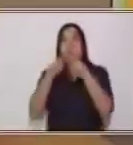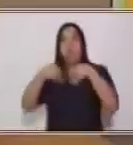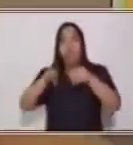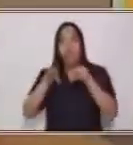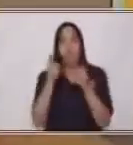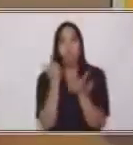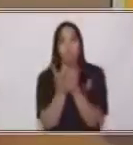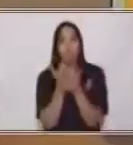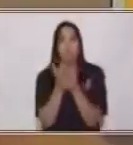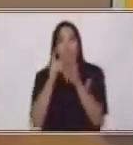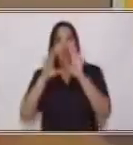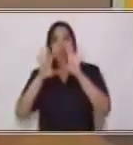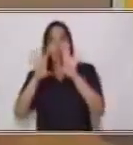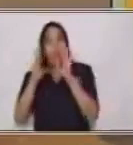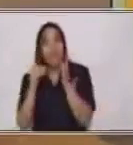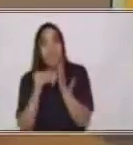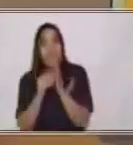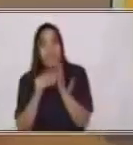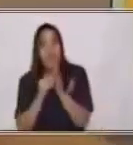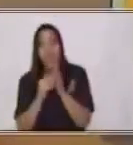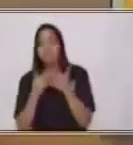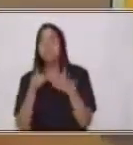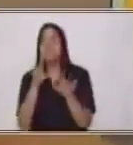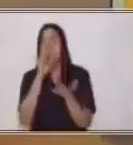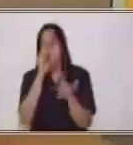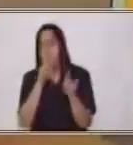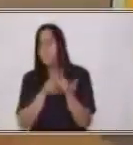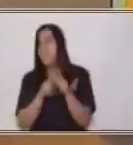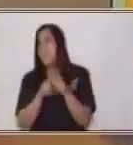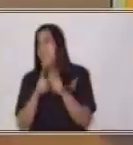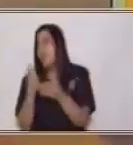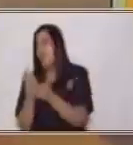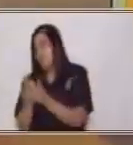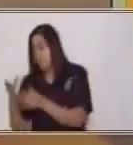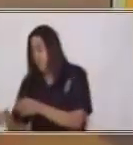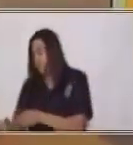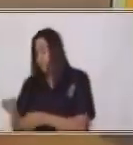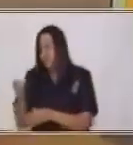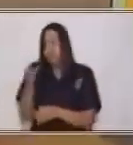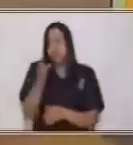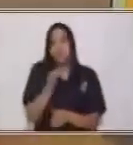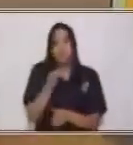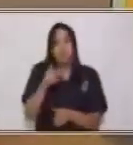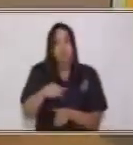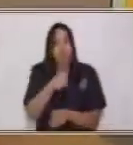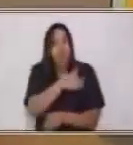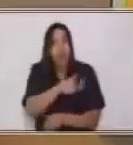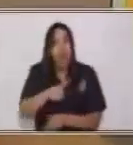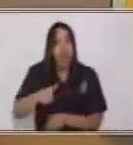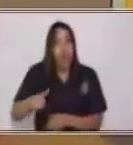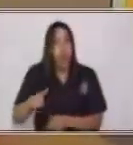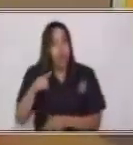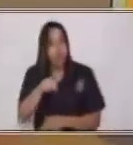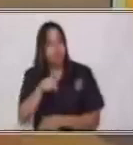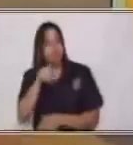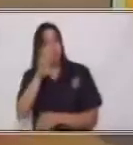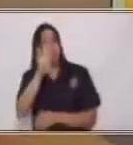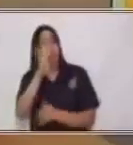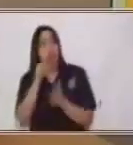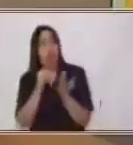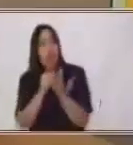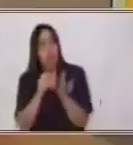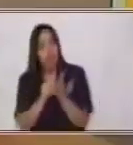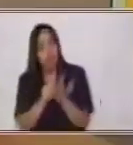quetzales. También compré una lata de agua gaseosa que me costó 4